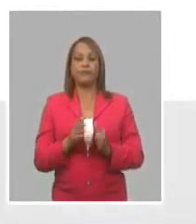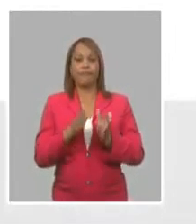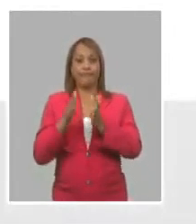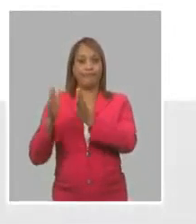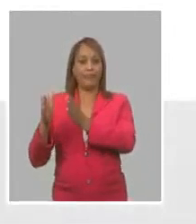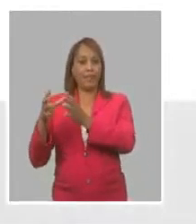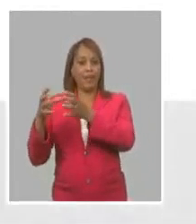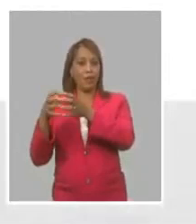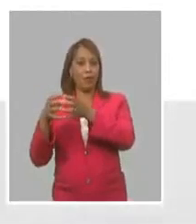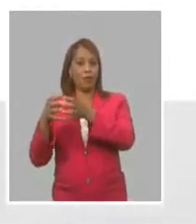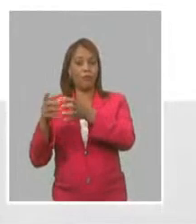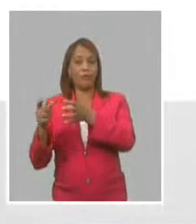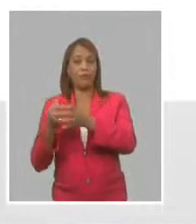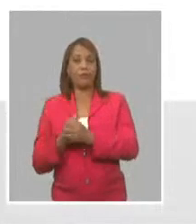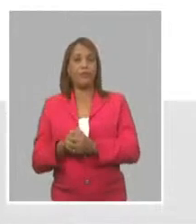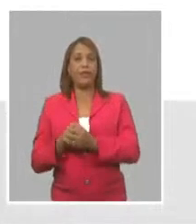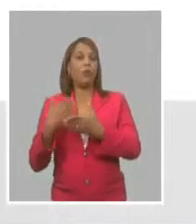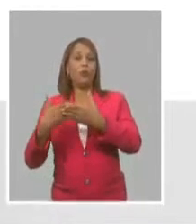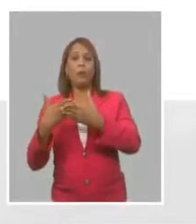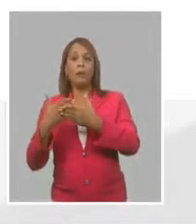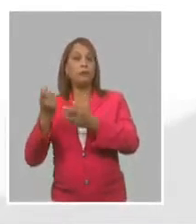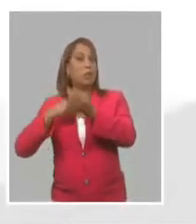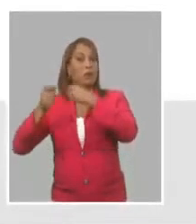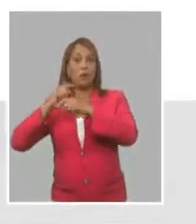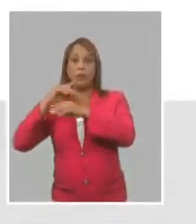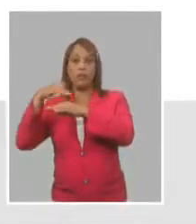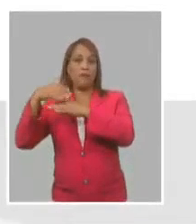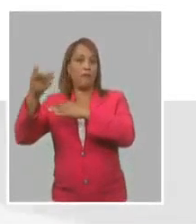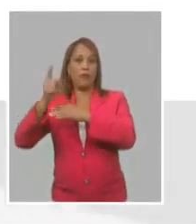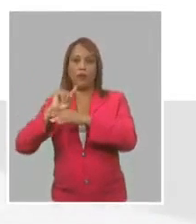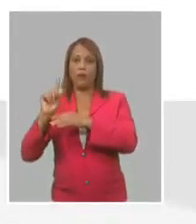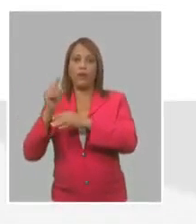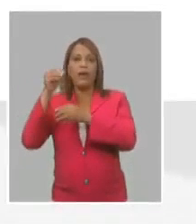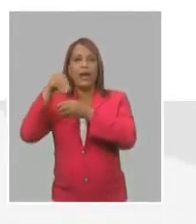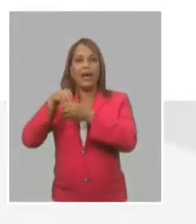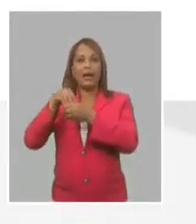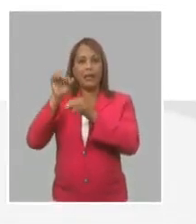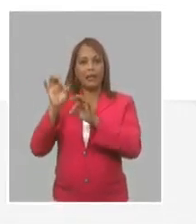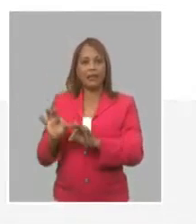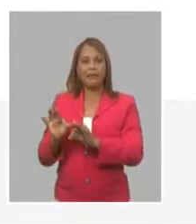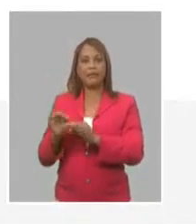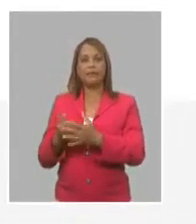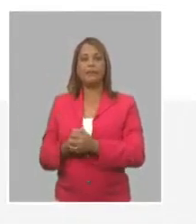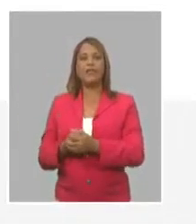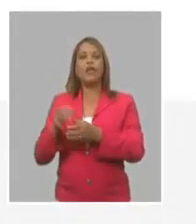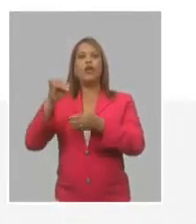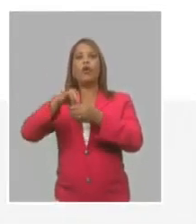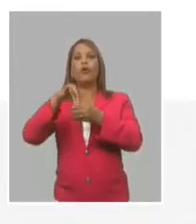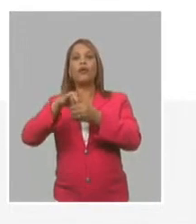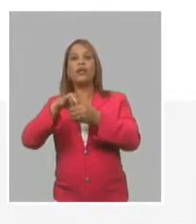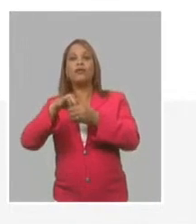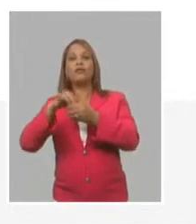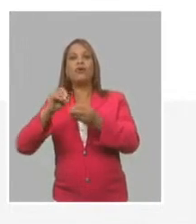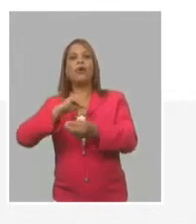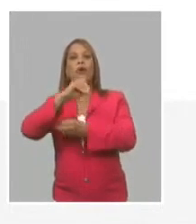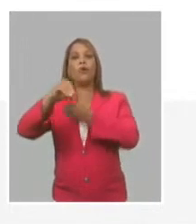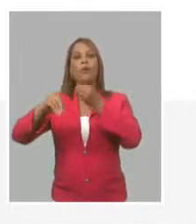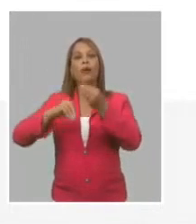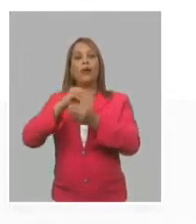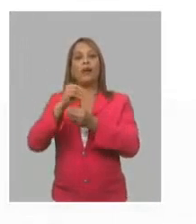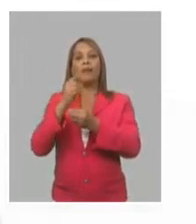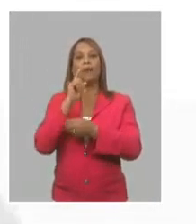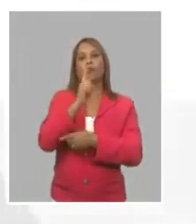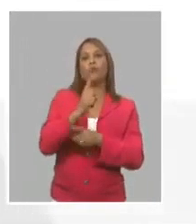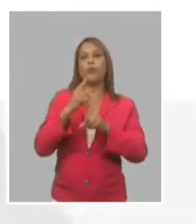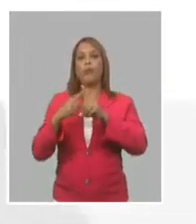empresa que no exporta. Y lo que hace es vender en plaza. Y del lado de los ingresos, forma los precios en un ambiente